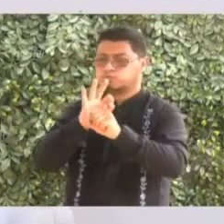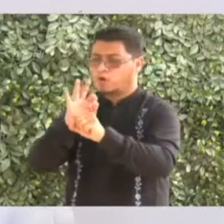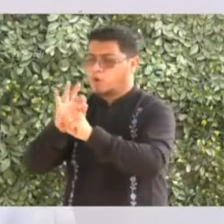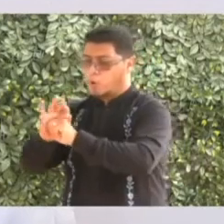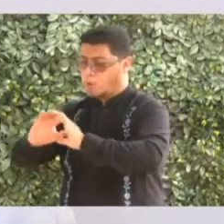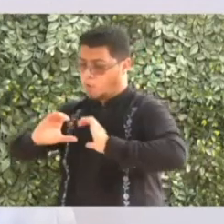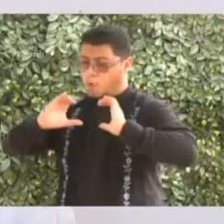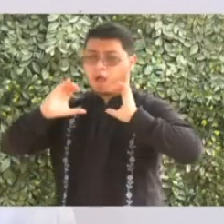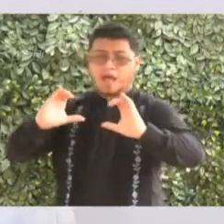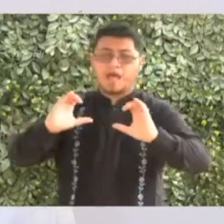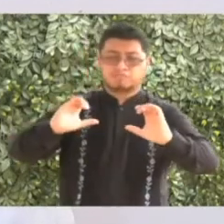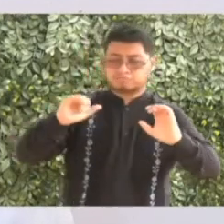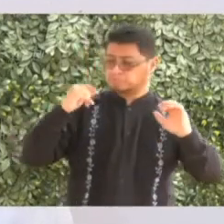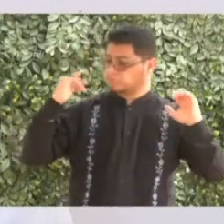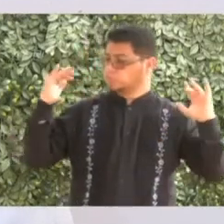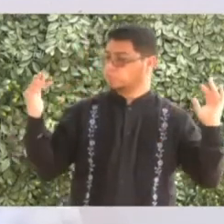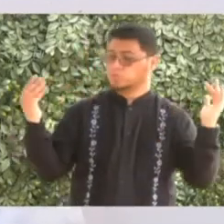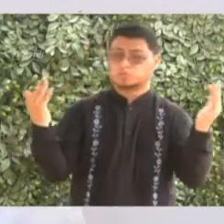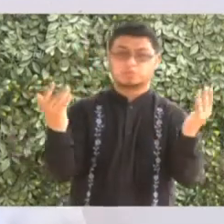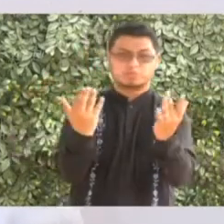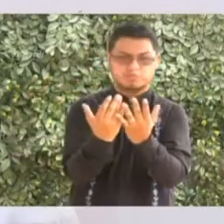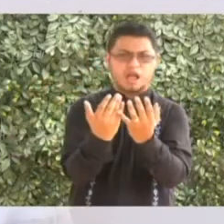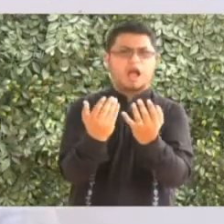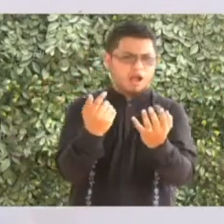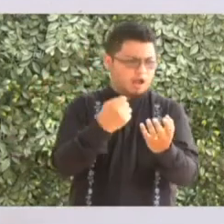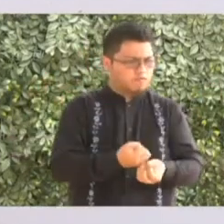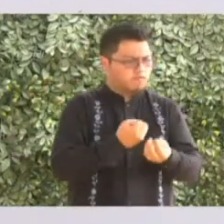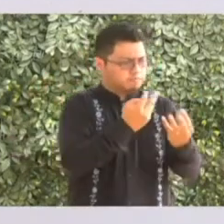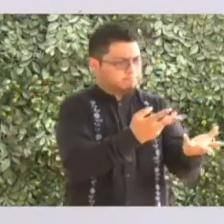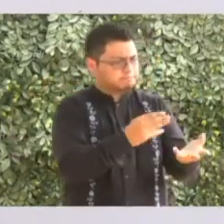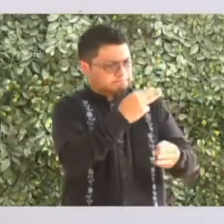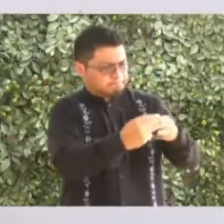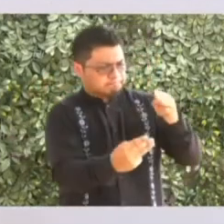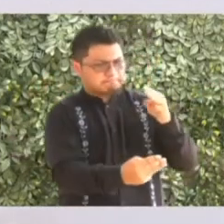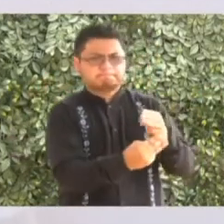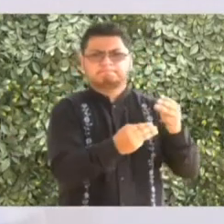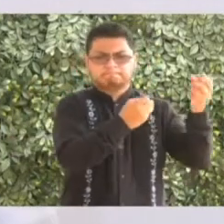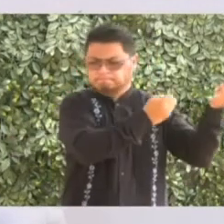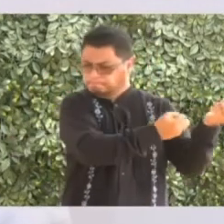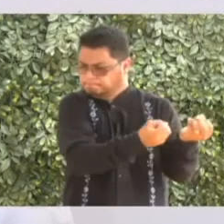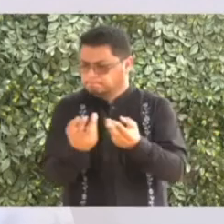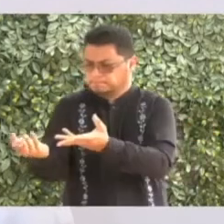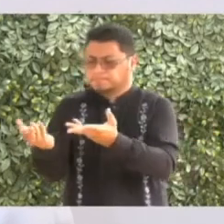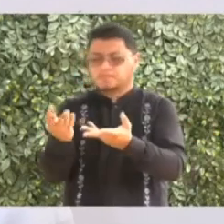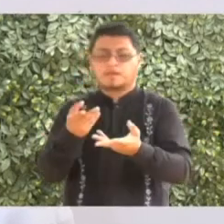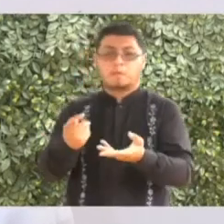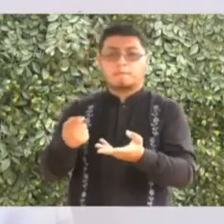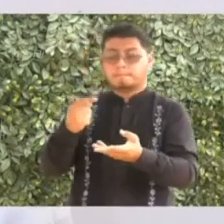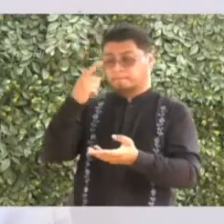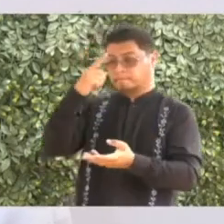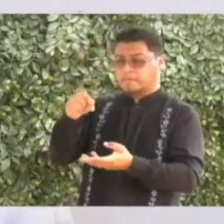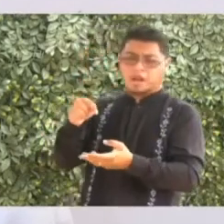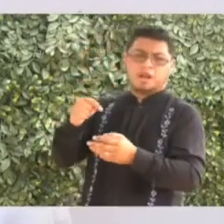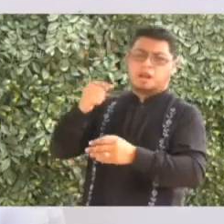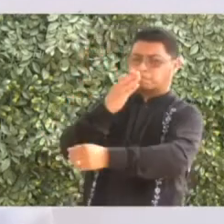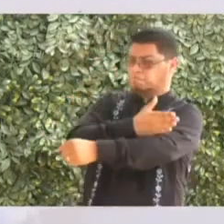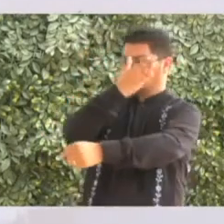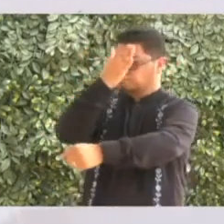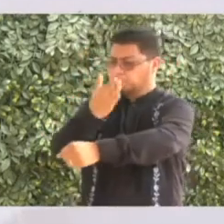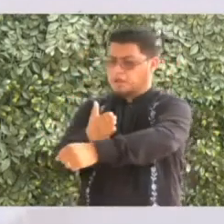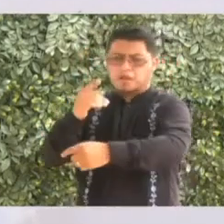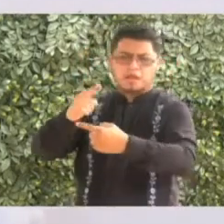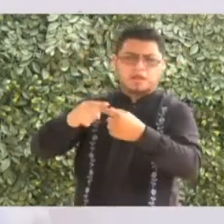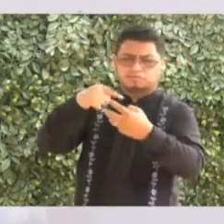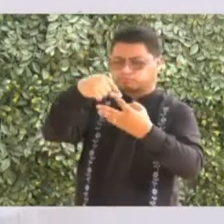hectáreas. Asimismo, estamos gestionando la entrega de material producto de desmonte para uso doméstico como leña o producto de